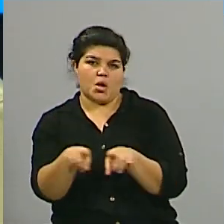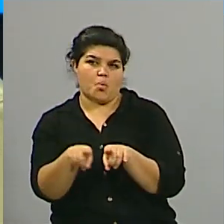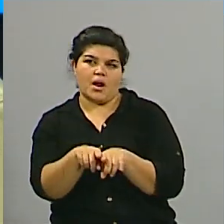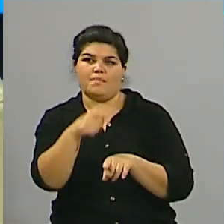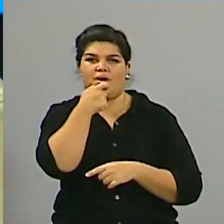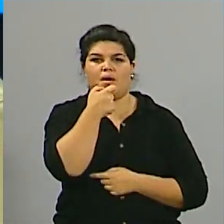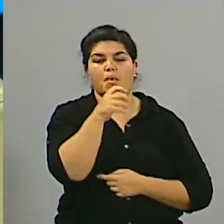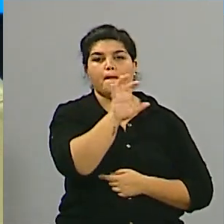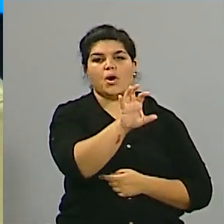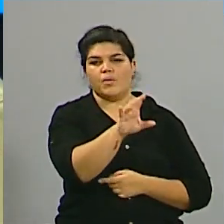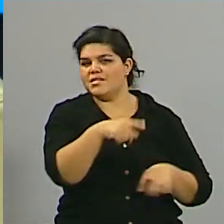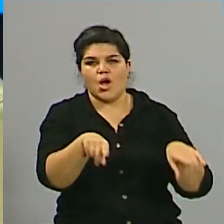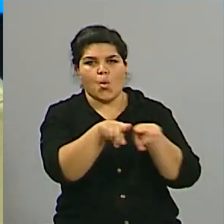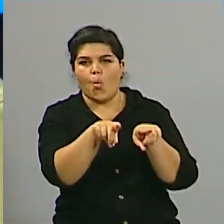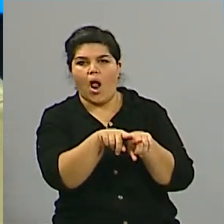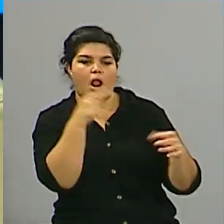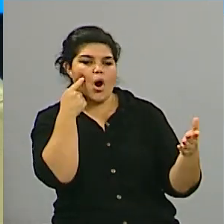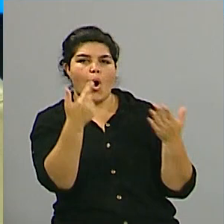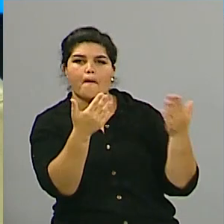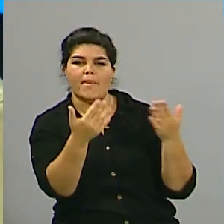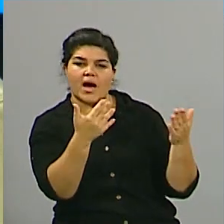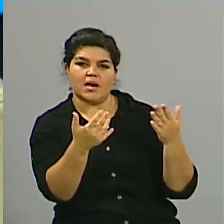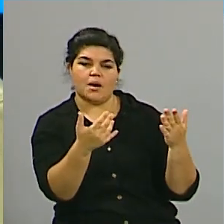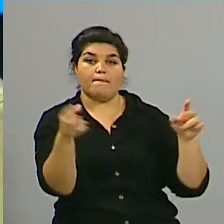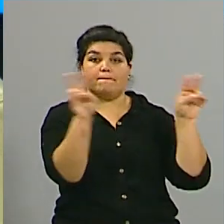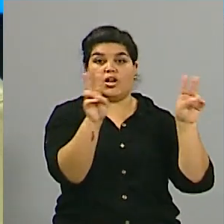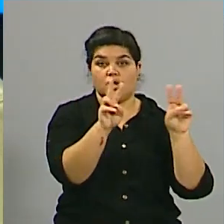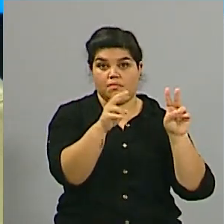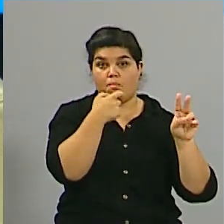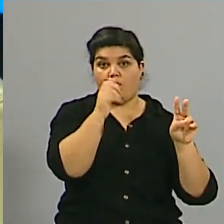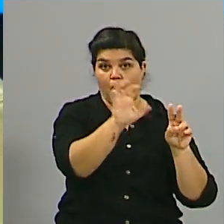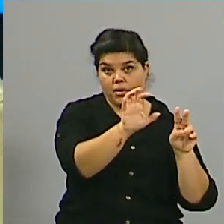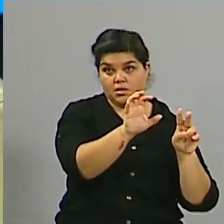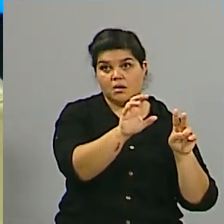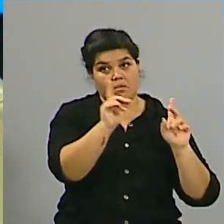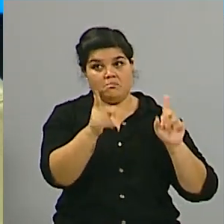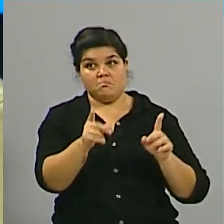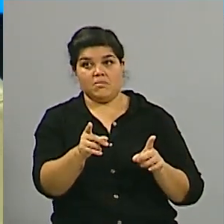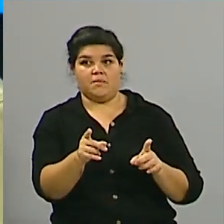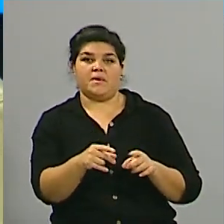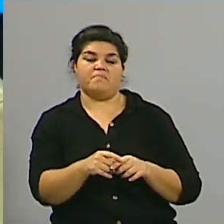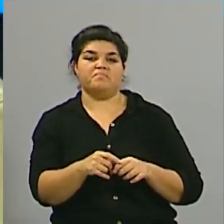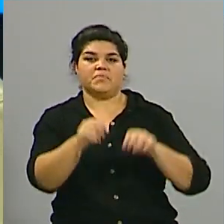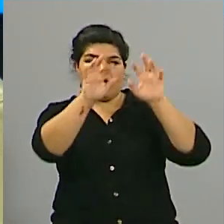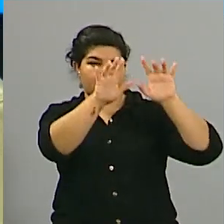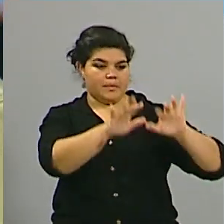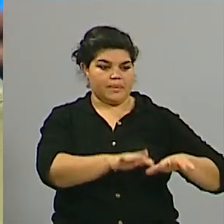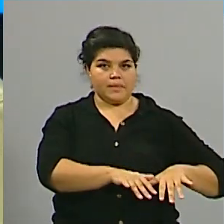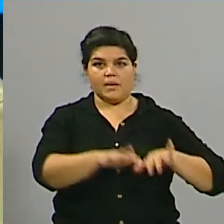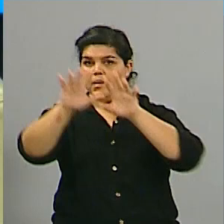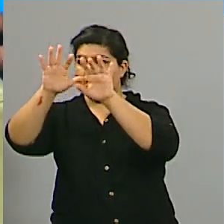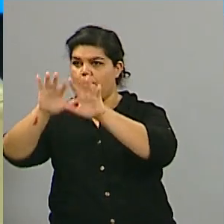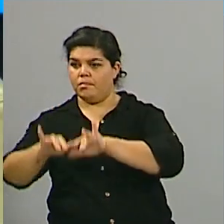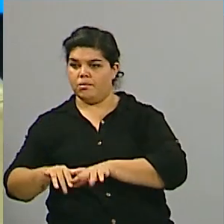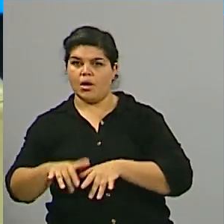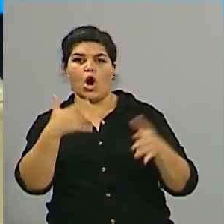nosotros comparáramos las gestiones de los gobiernos peronistas provinciales en números, ¿no? Un Excel, 2 columnas, cantidad de viviendas, por ejemplo,